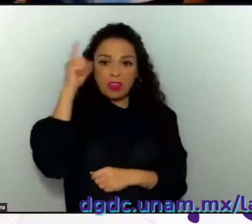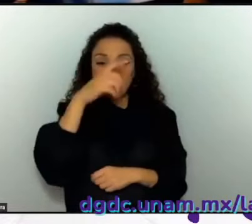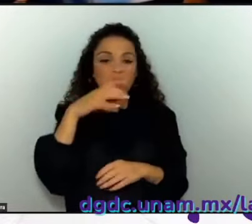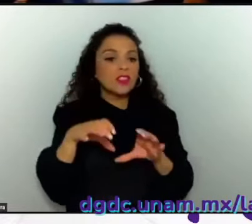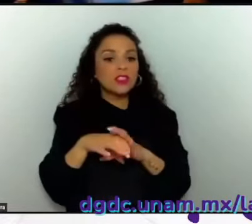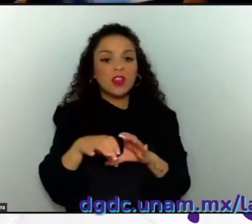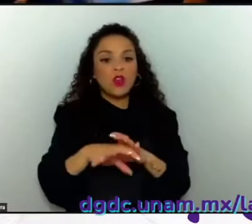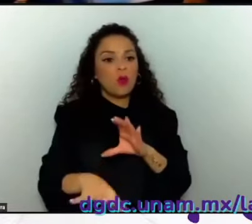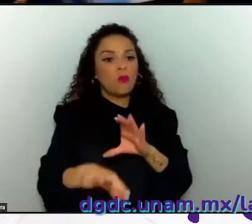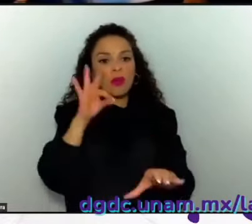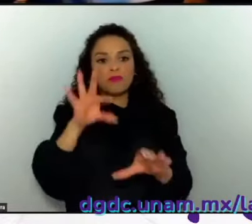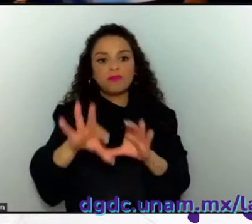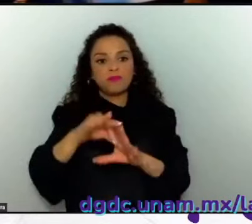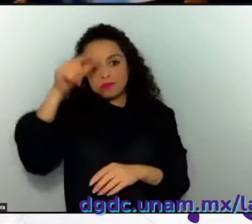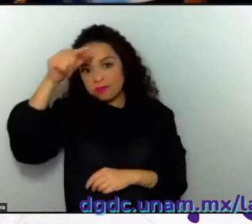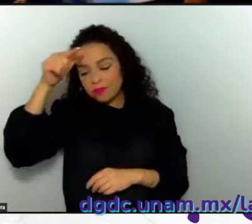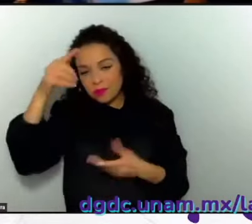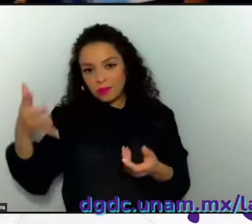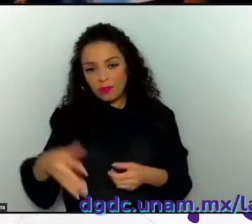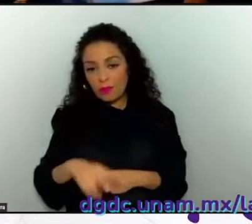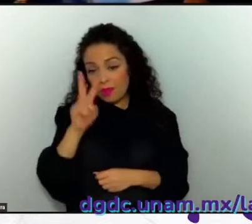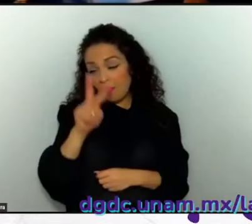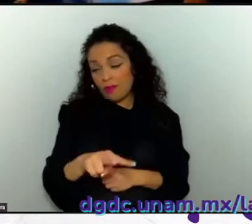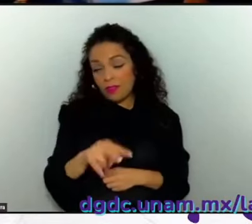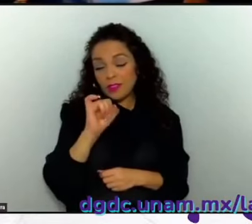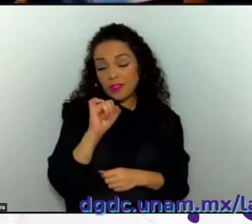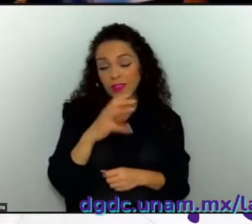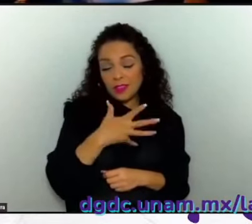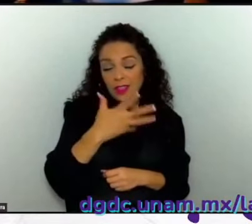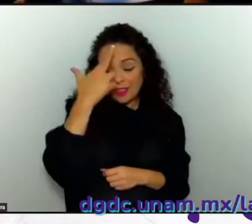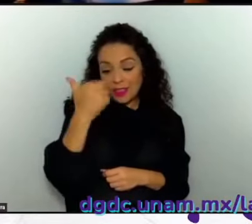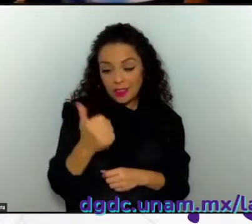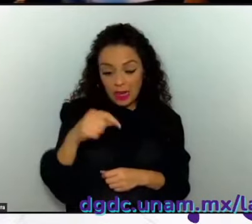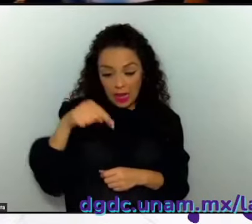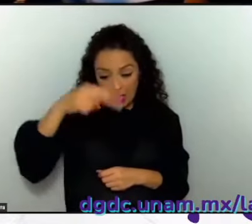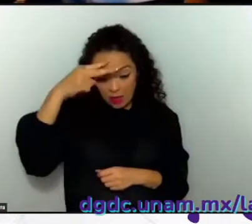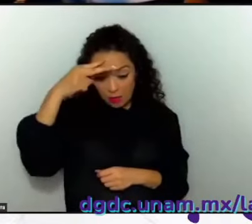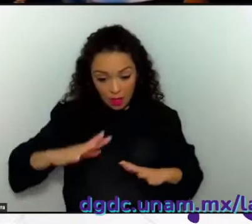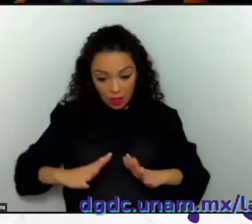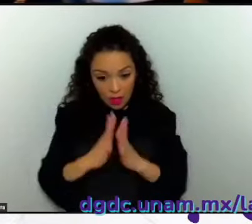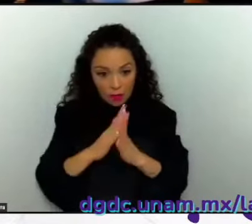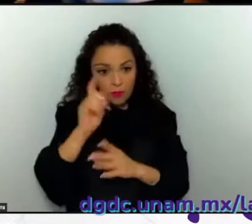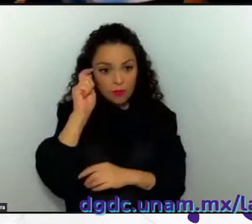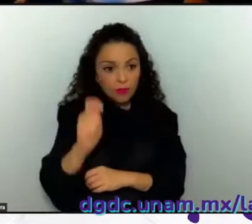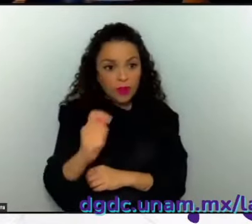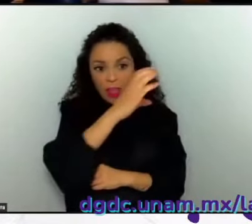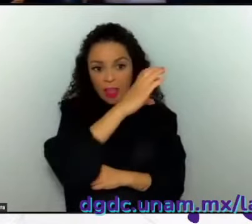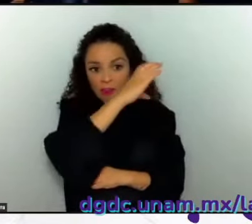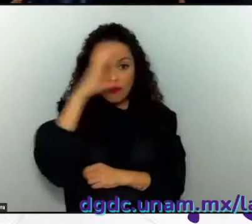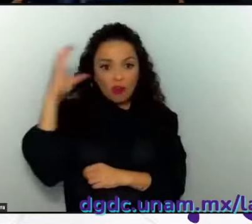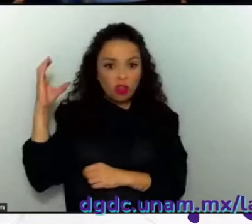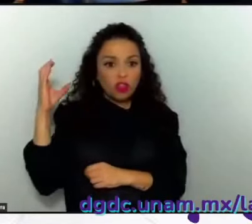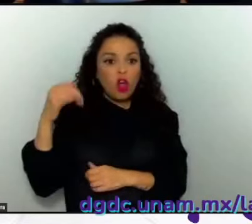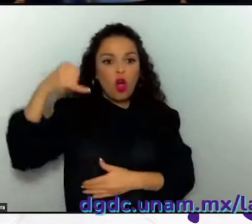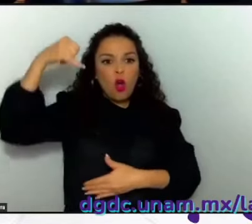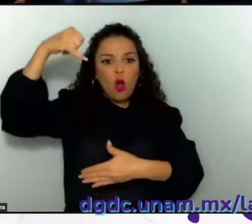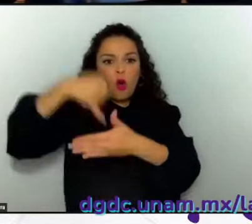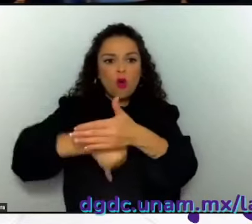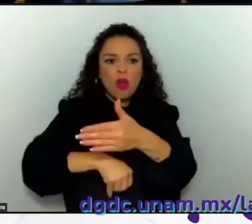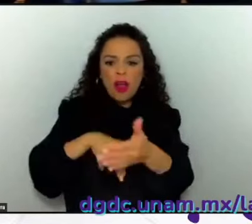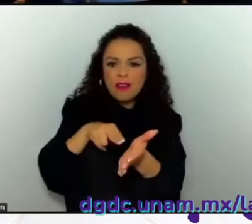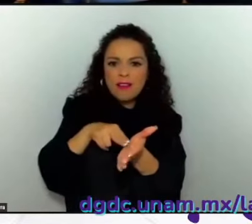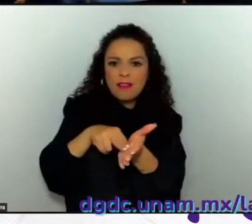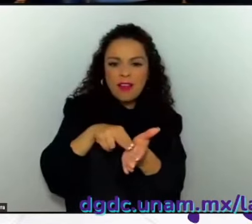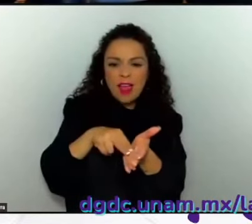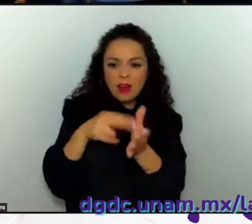ejemplo, México ha participado en la foto, la gran famosa foto del agujero negro, ¿no? Esta de hace un par de años, en